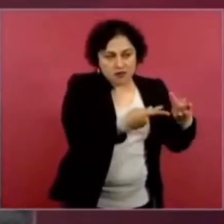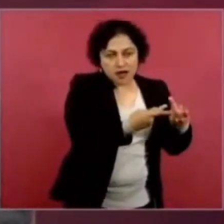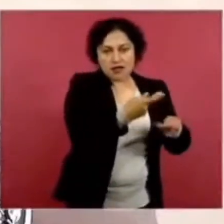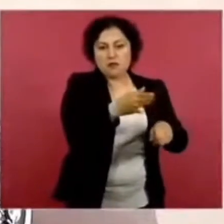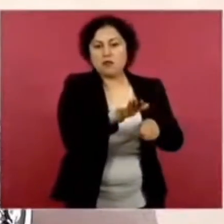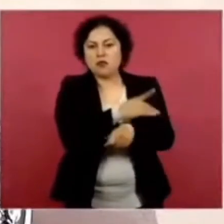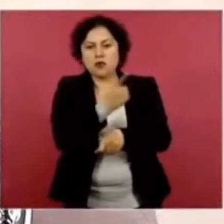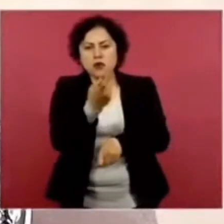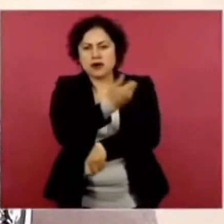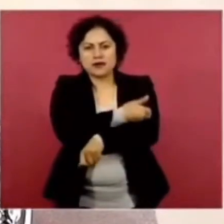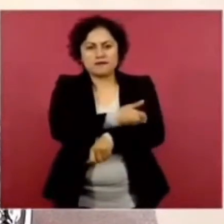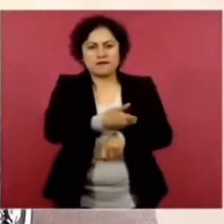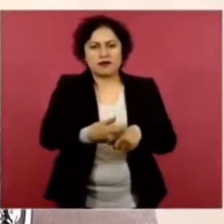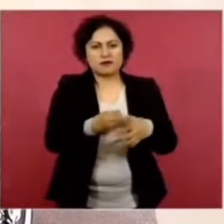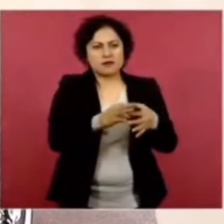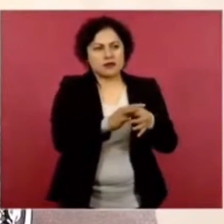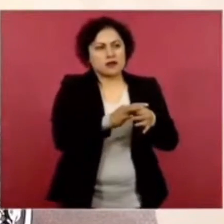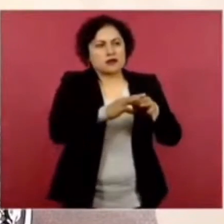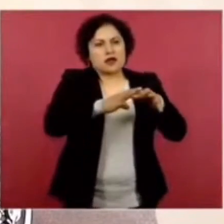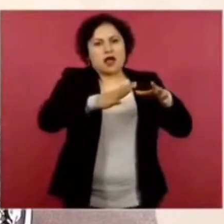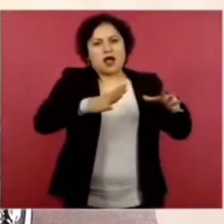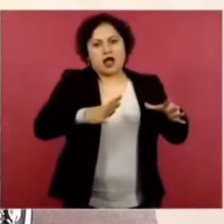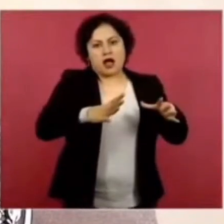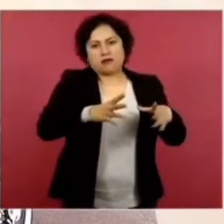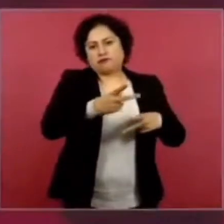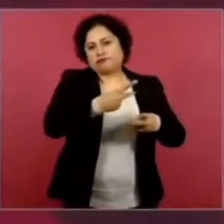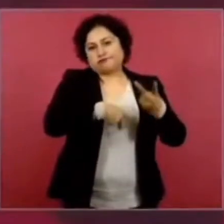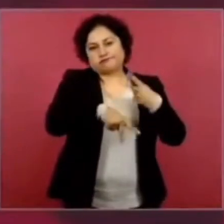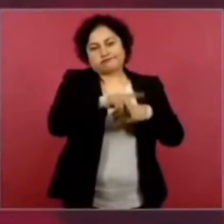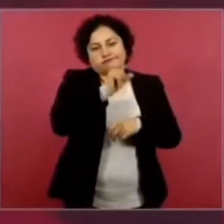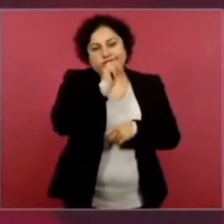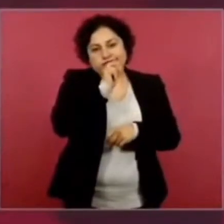familias y desde luego la violencia.